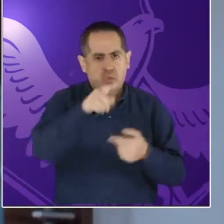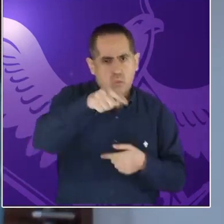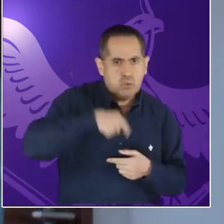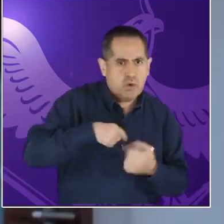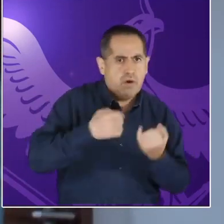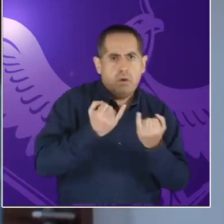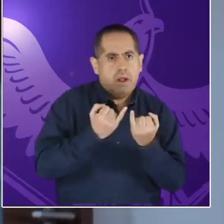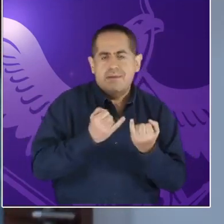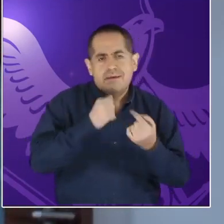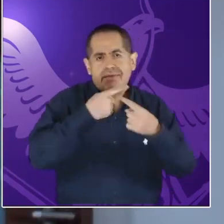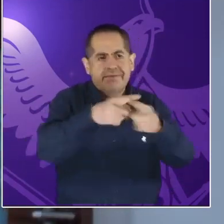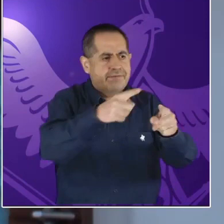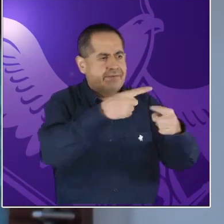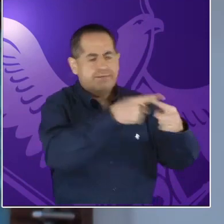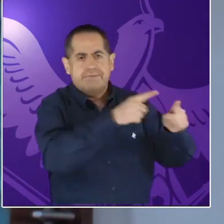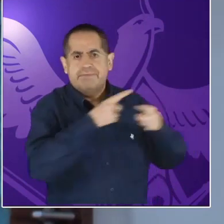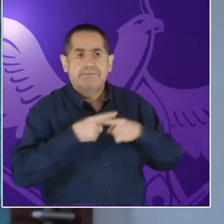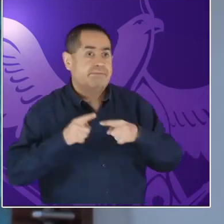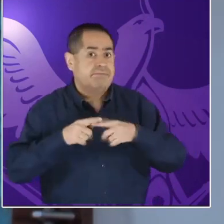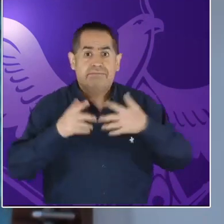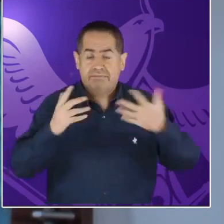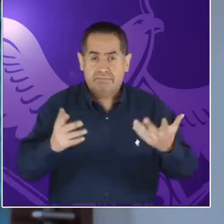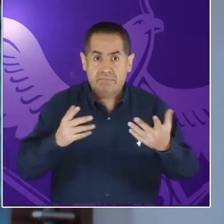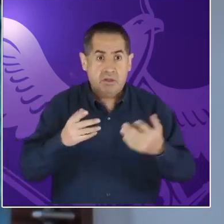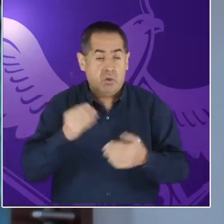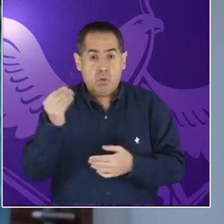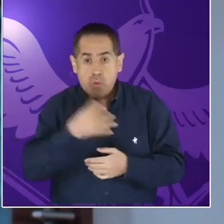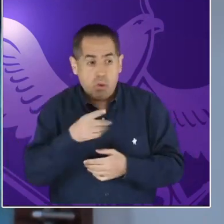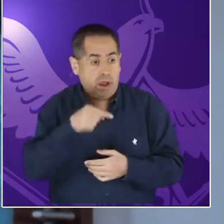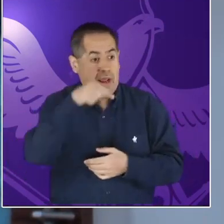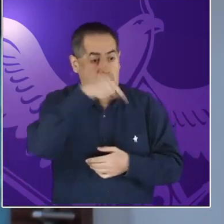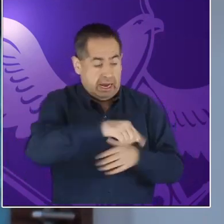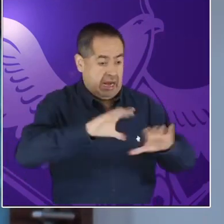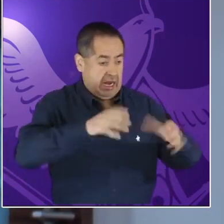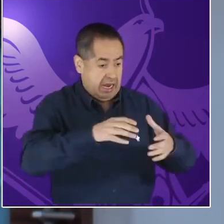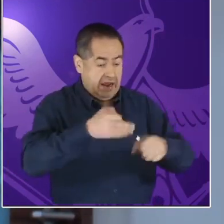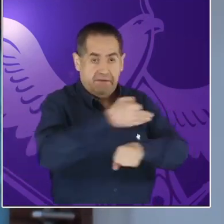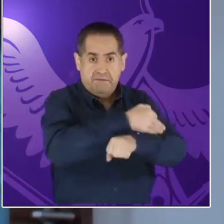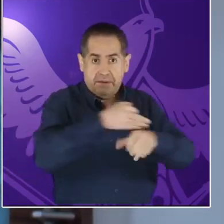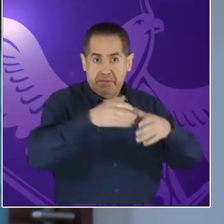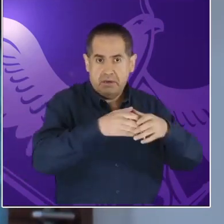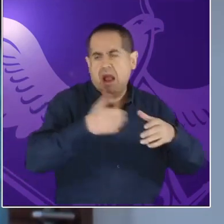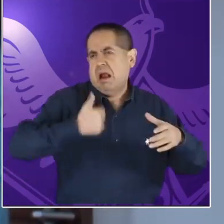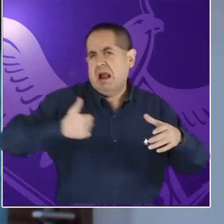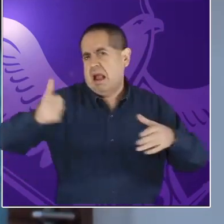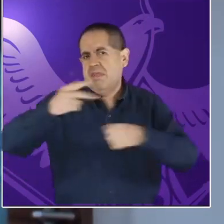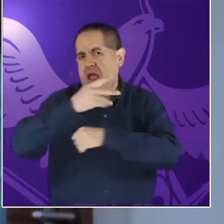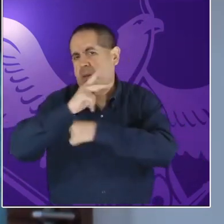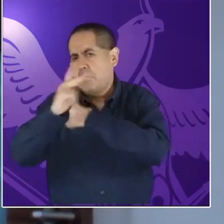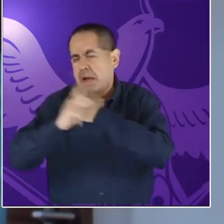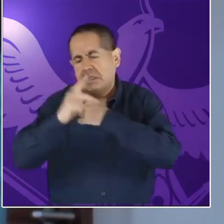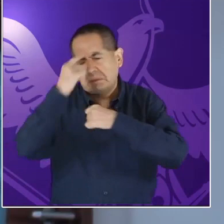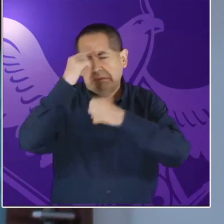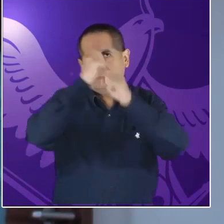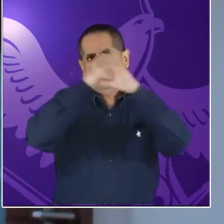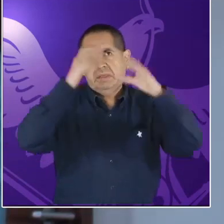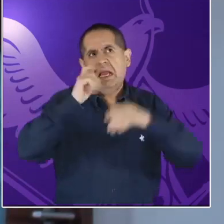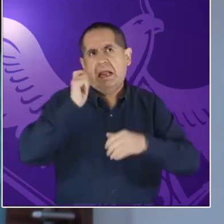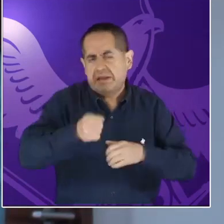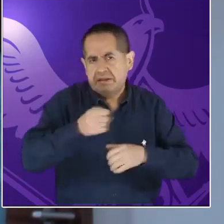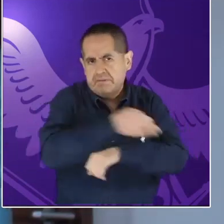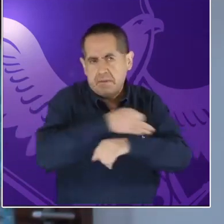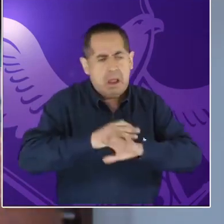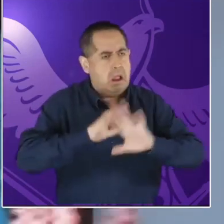a una familia de otra. Pero que lo importante es que donde se presente una familia, así como cada país, ¿no?, concibe su